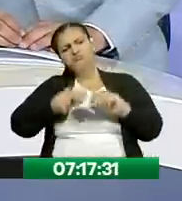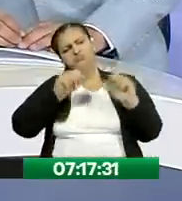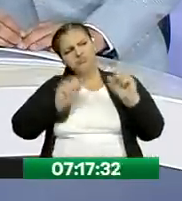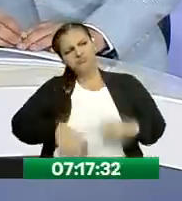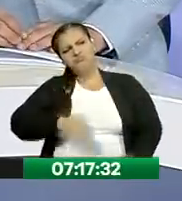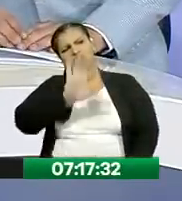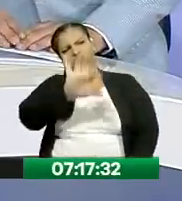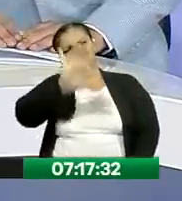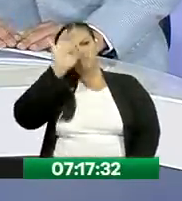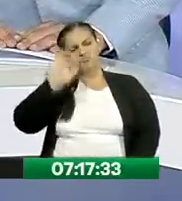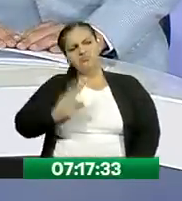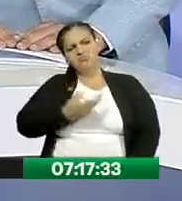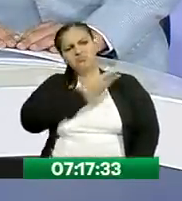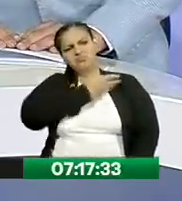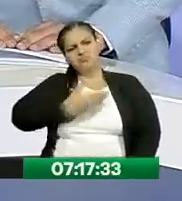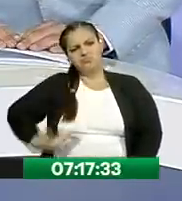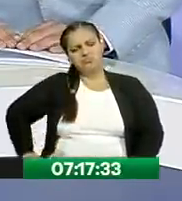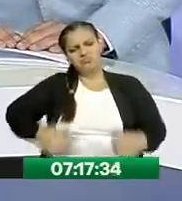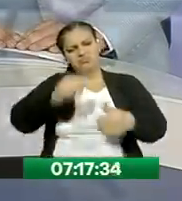de Guayaquil. Veamos.